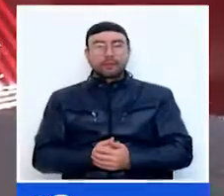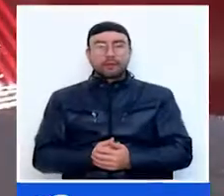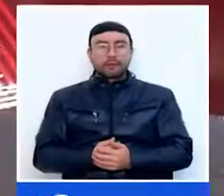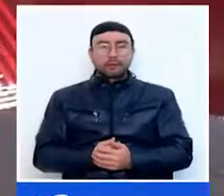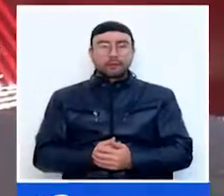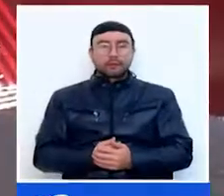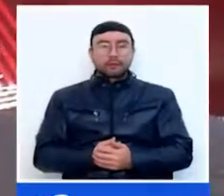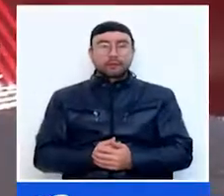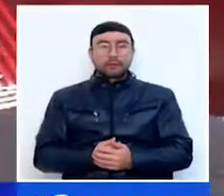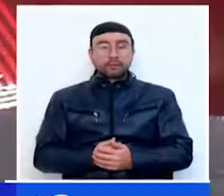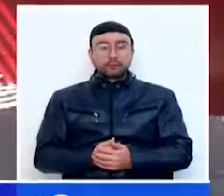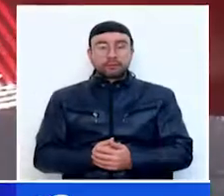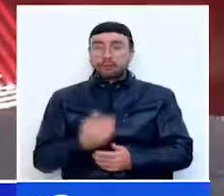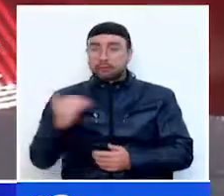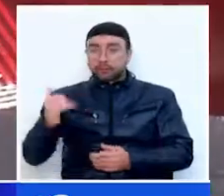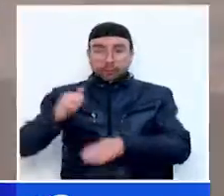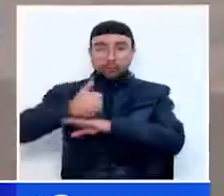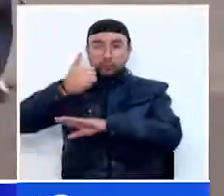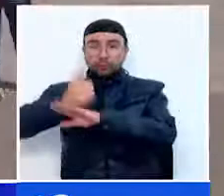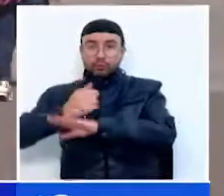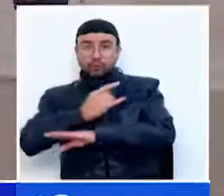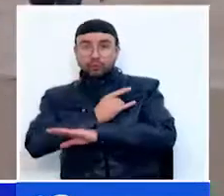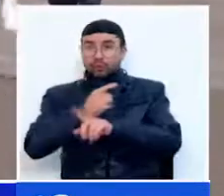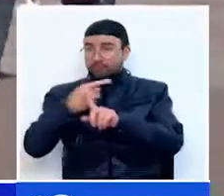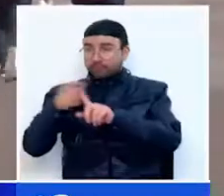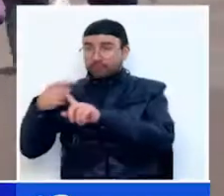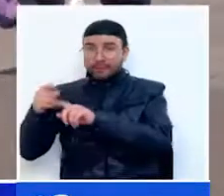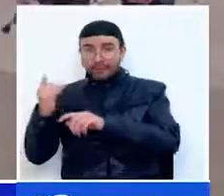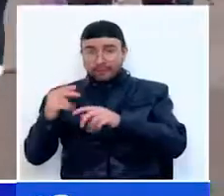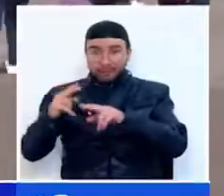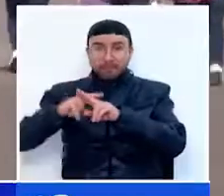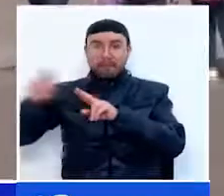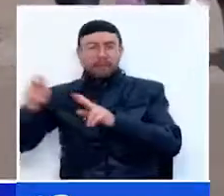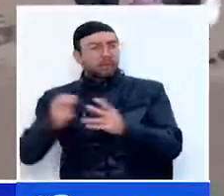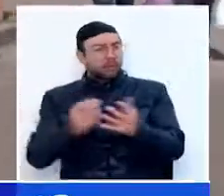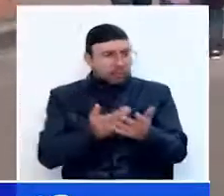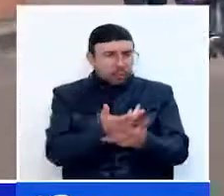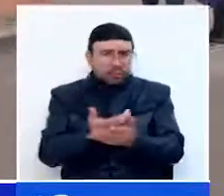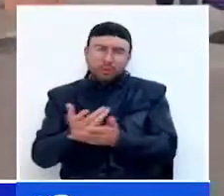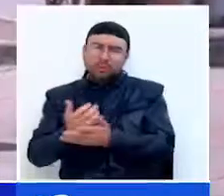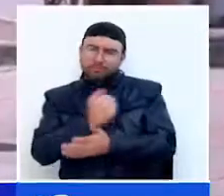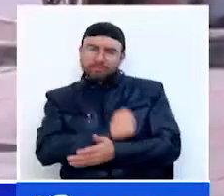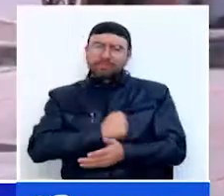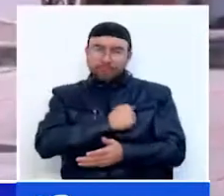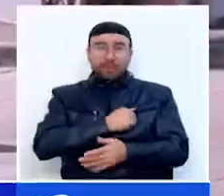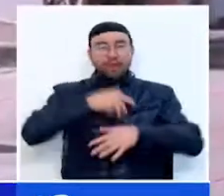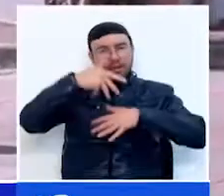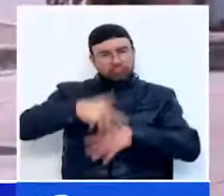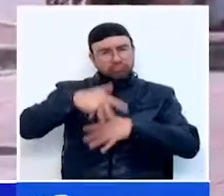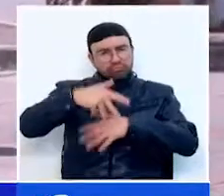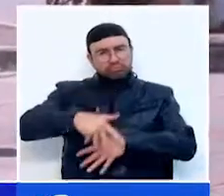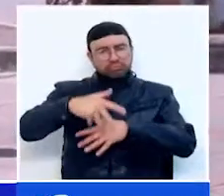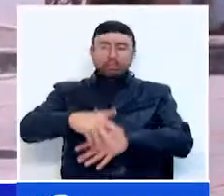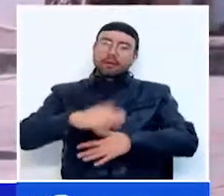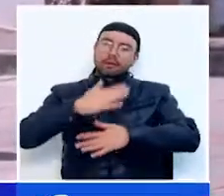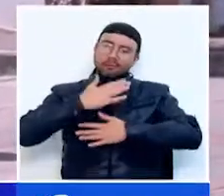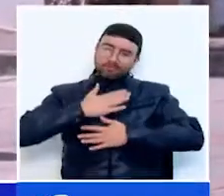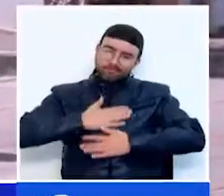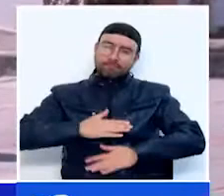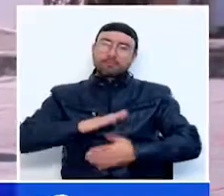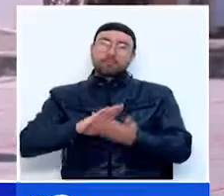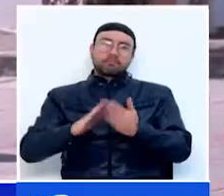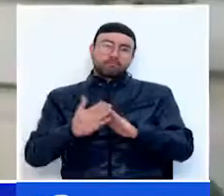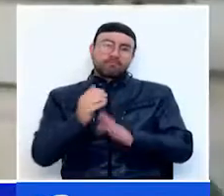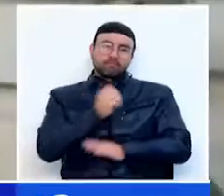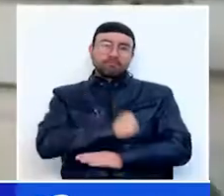Un llamado de atención hicieron los rectores de las universidades de la ciudad de Manizales para realizar las protestas pacíficas en la capital caldense.